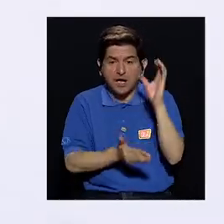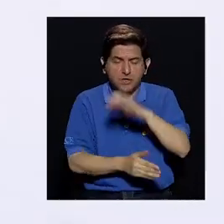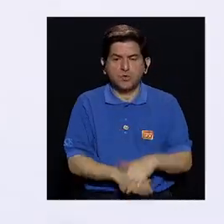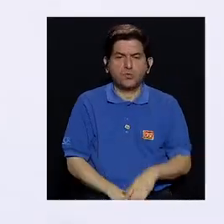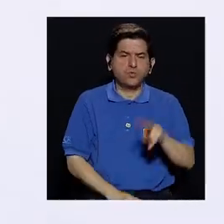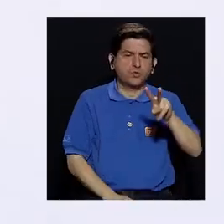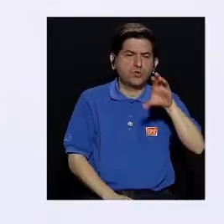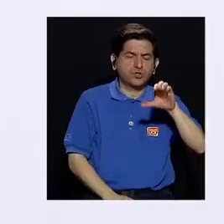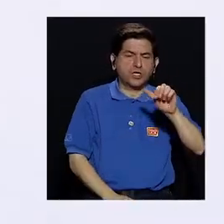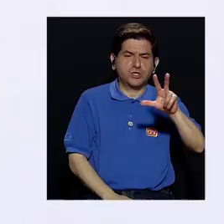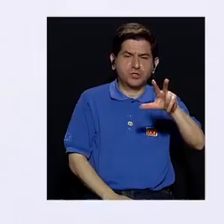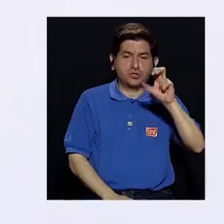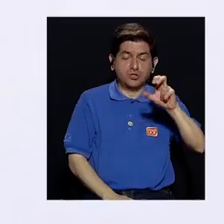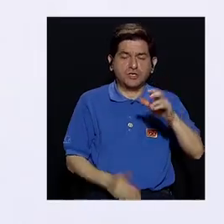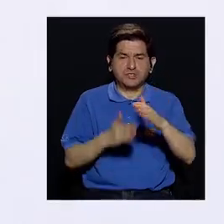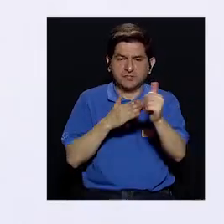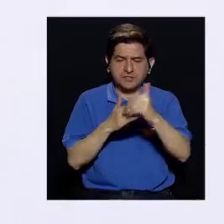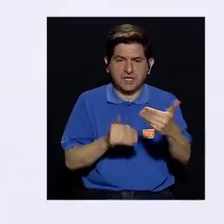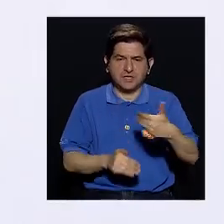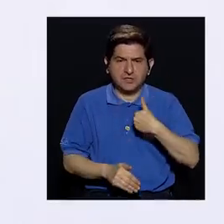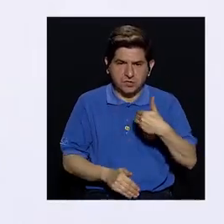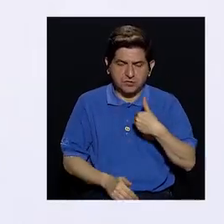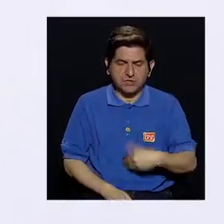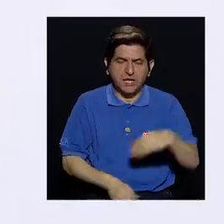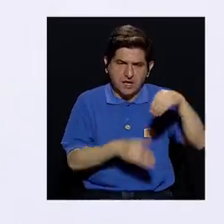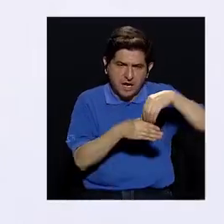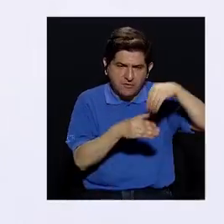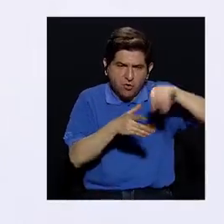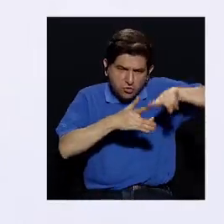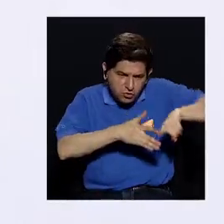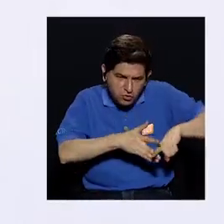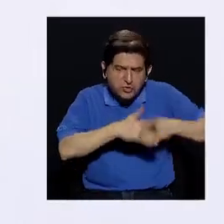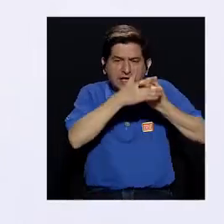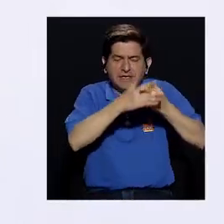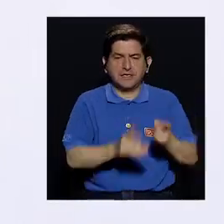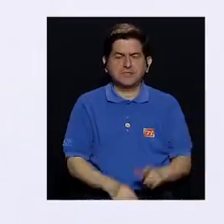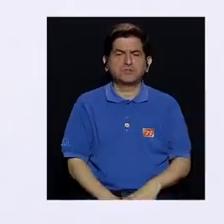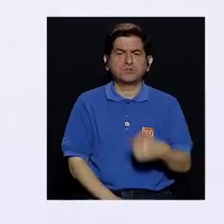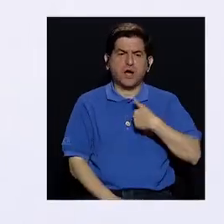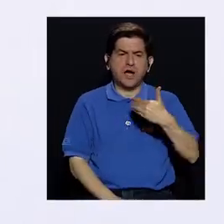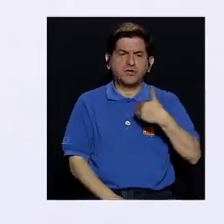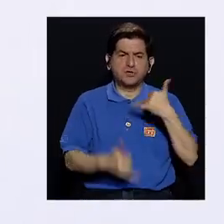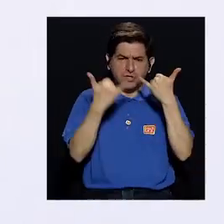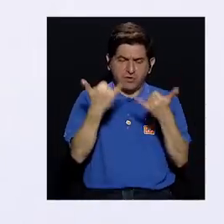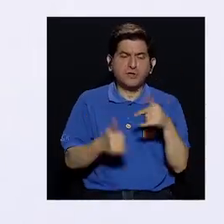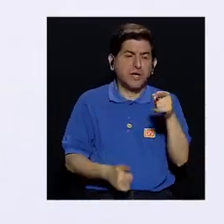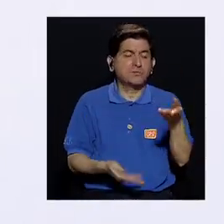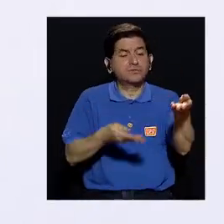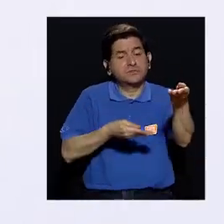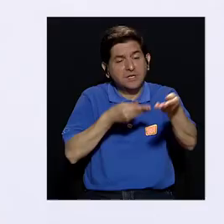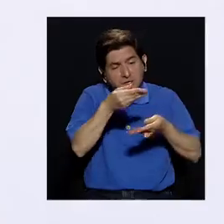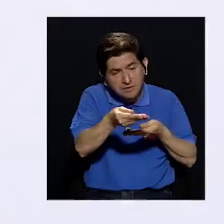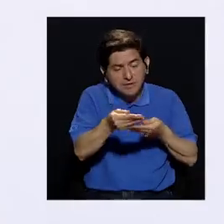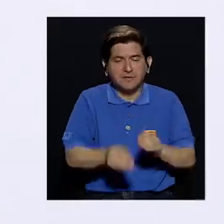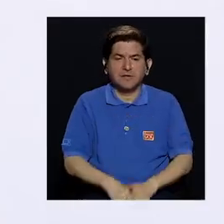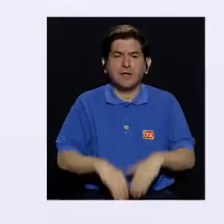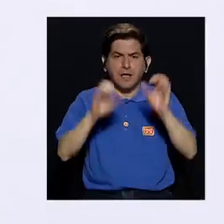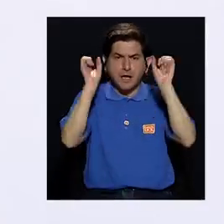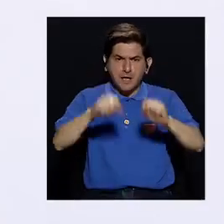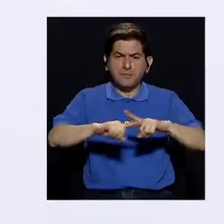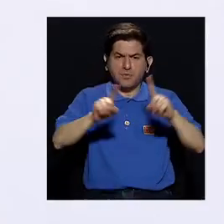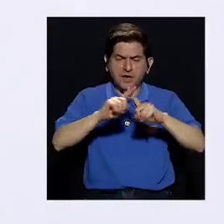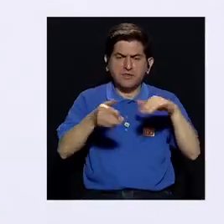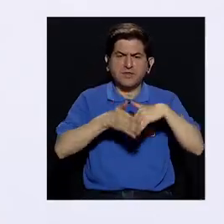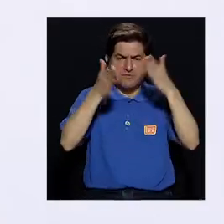doscientos trescientos dólares que les permiten tener un pequeño fondo para arrancar es decir yo cuento con tanto ustedes que me dan y que se ha logrado